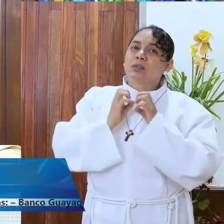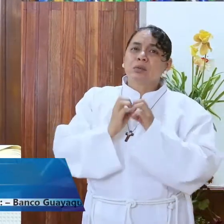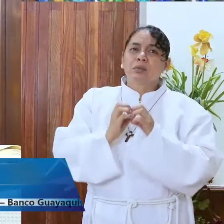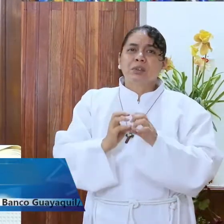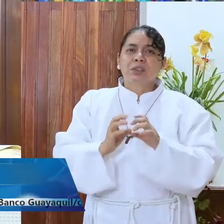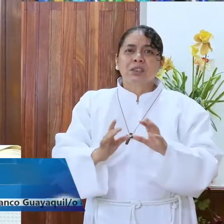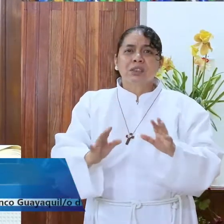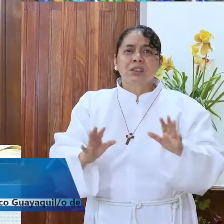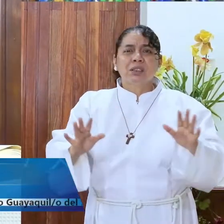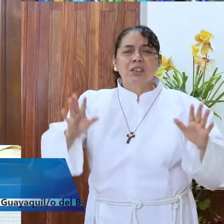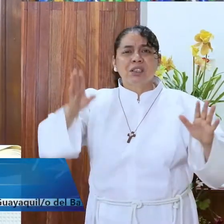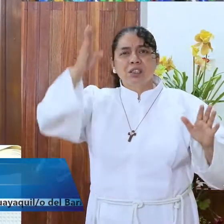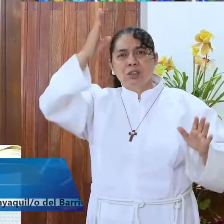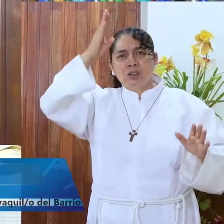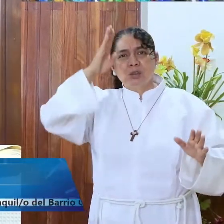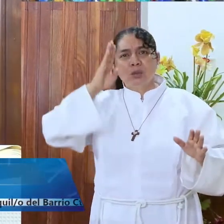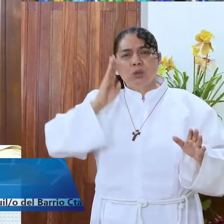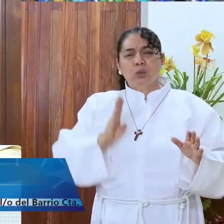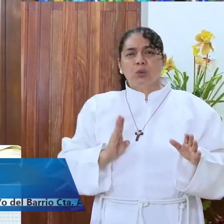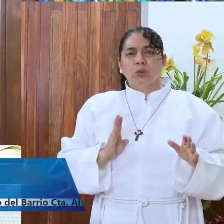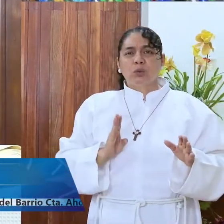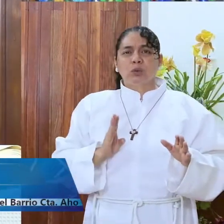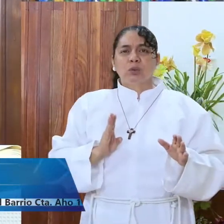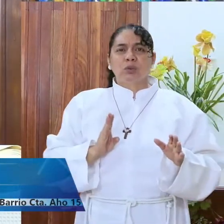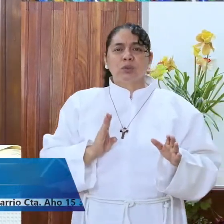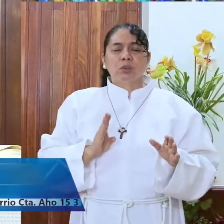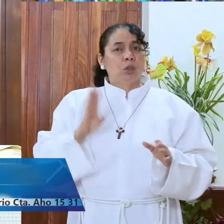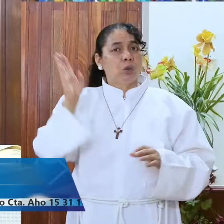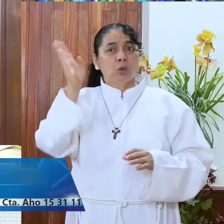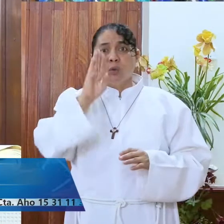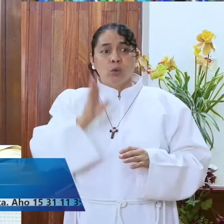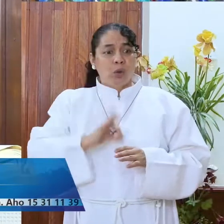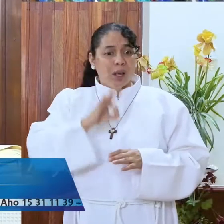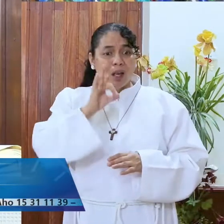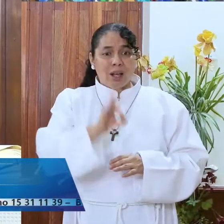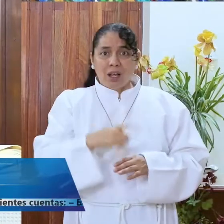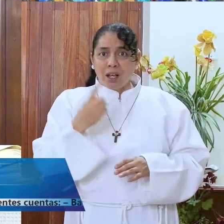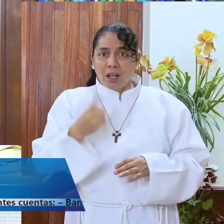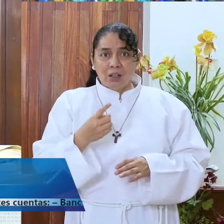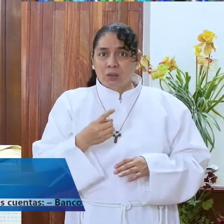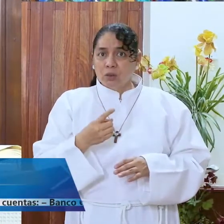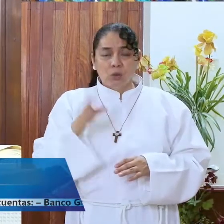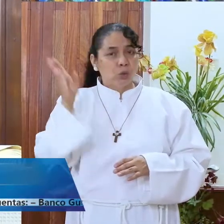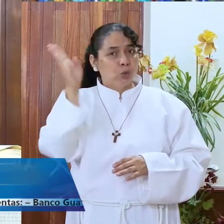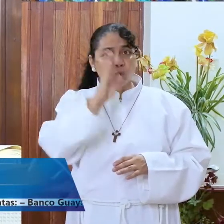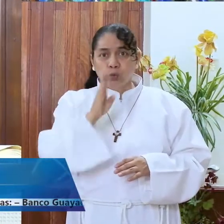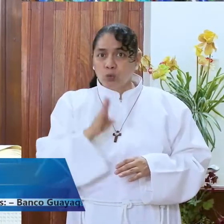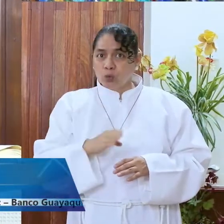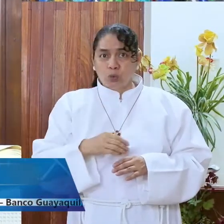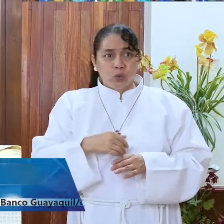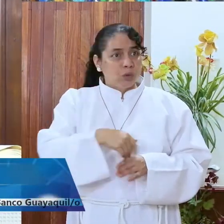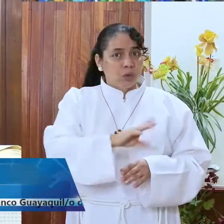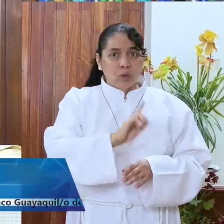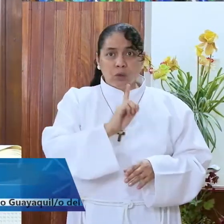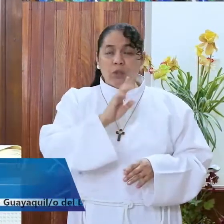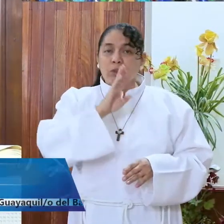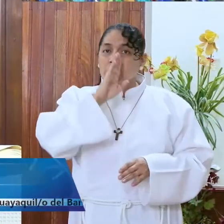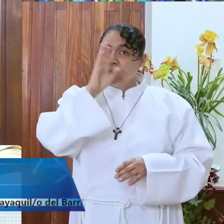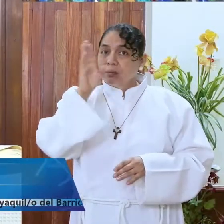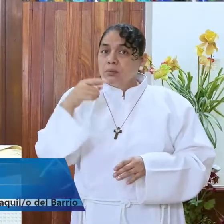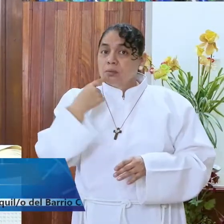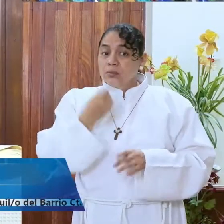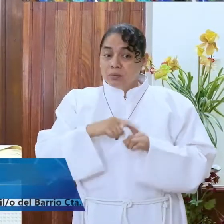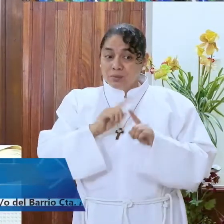ese dios que no les ha dejado solos abandonados que viene a cumplir lo que en la primera